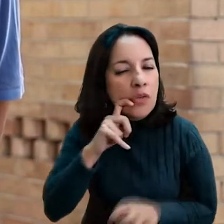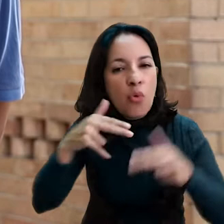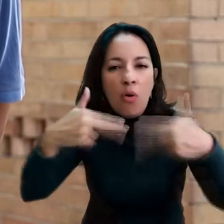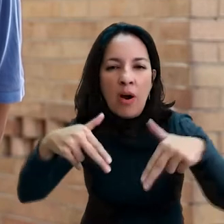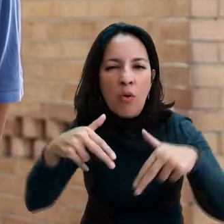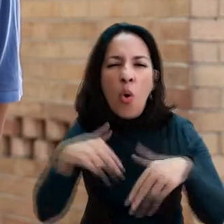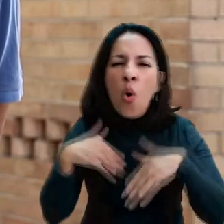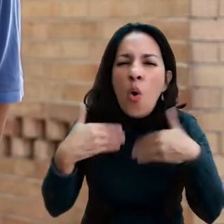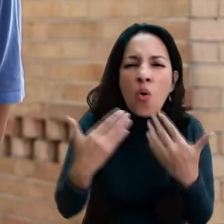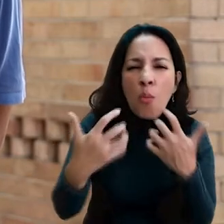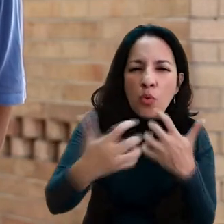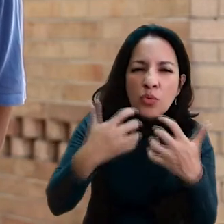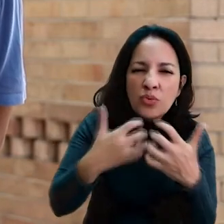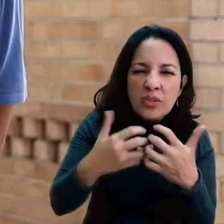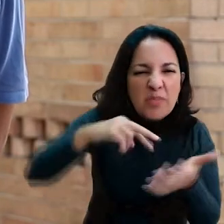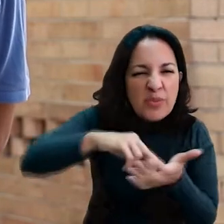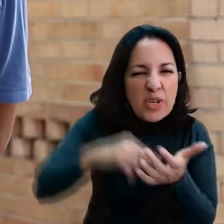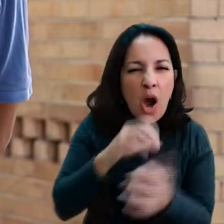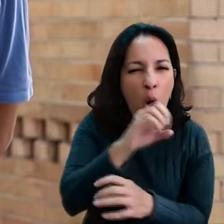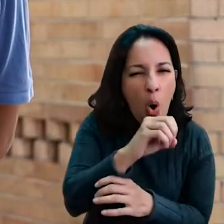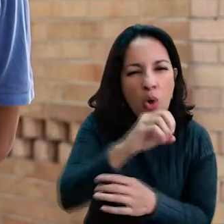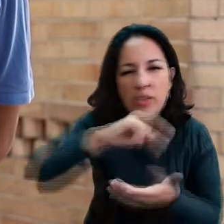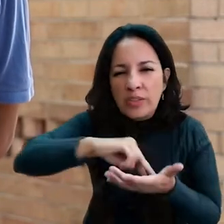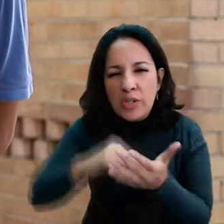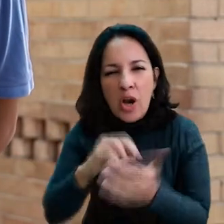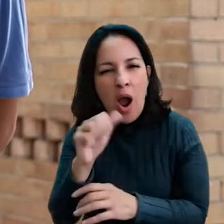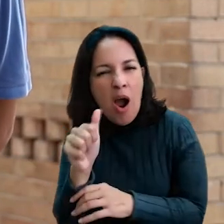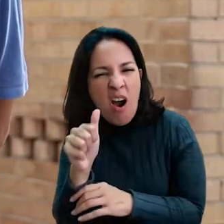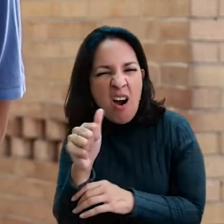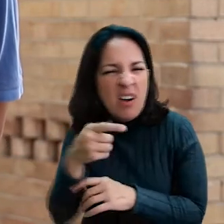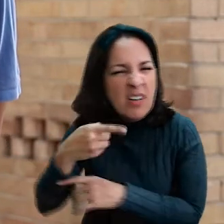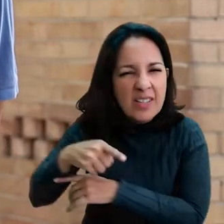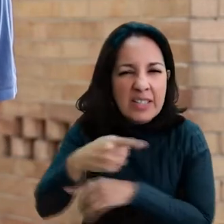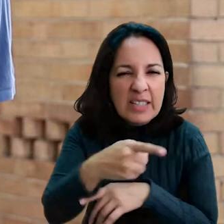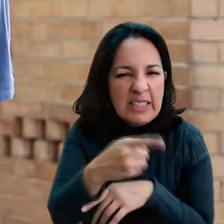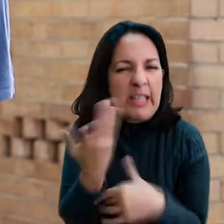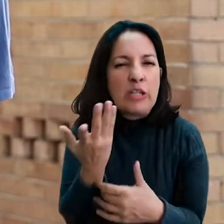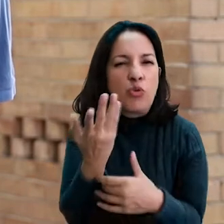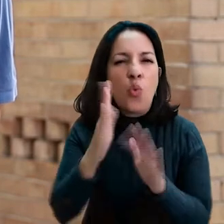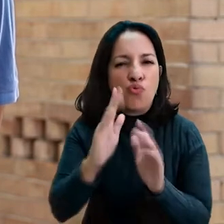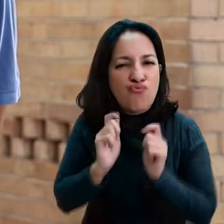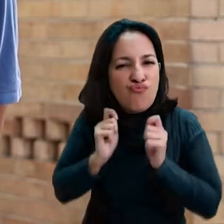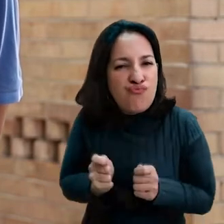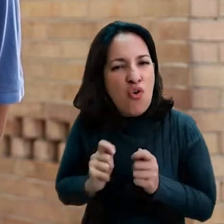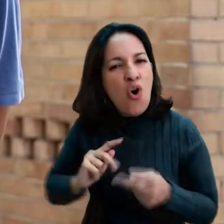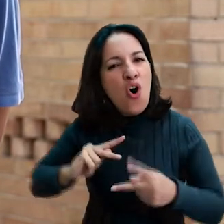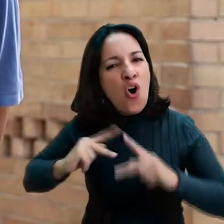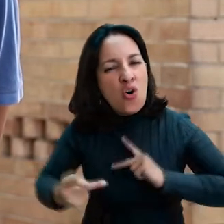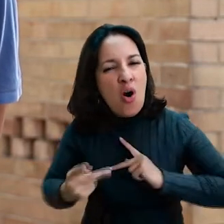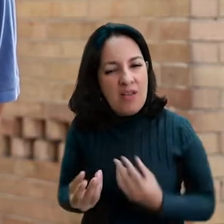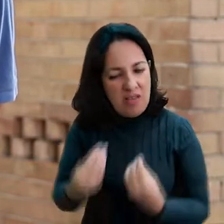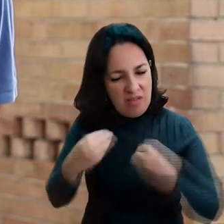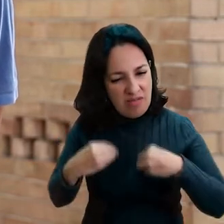unas temáticas muy interesantes durante los talleres, que fueron sexo y género, cómo está compuesto pues ese sistema de sexo y género, qué entendemos